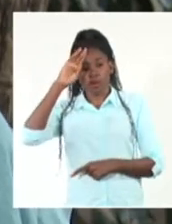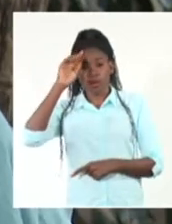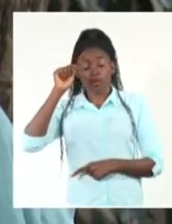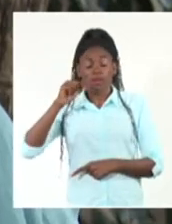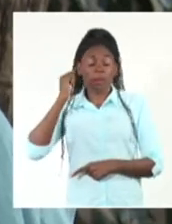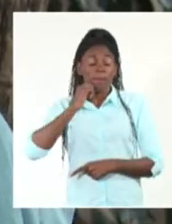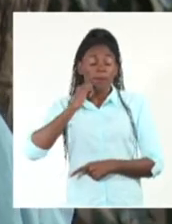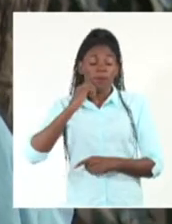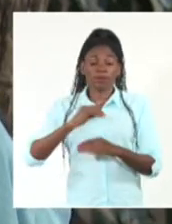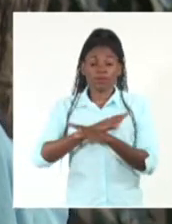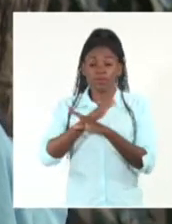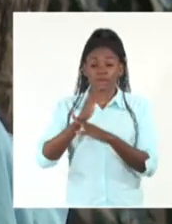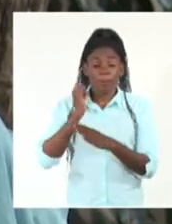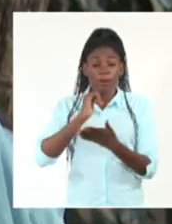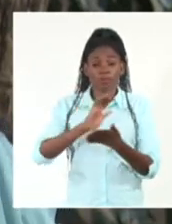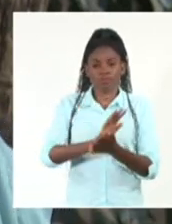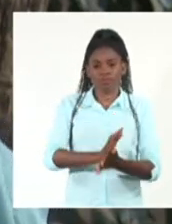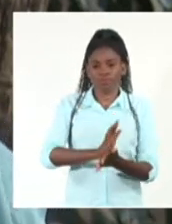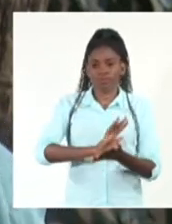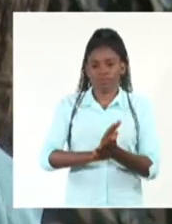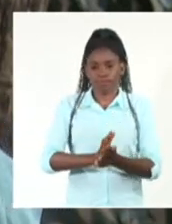más asesino.